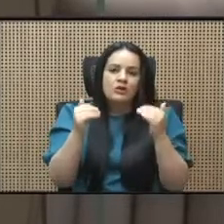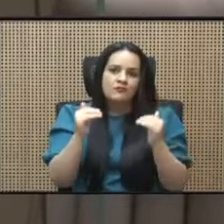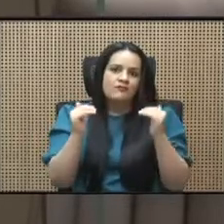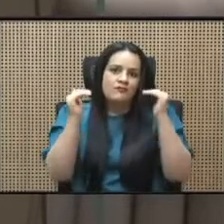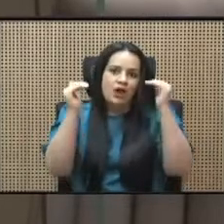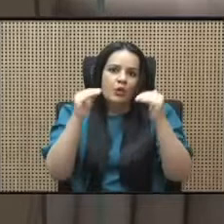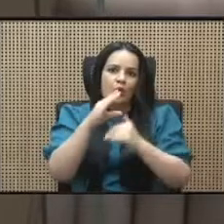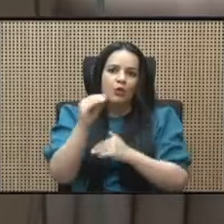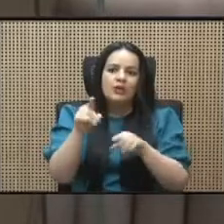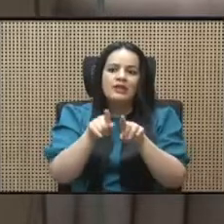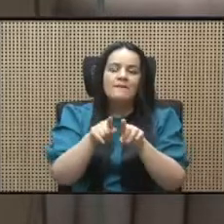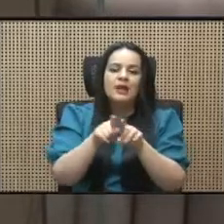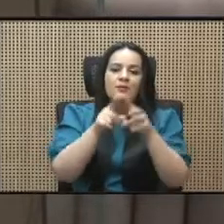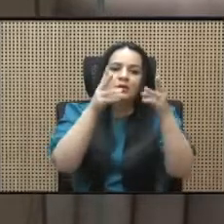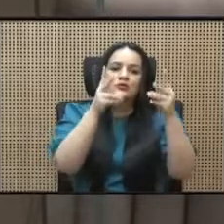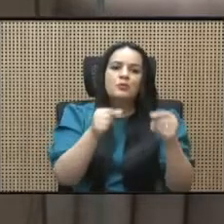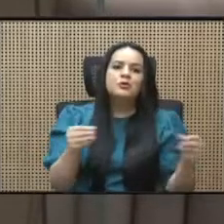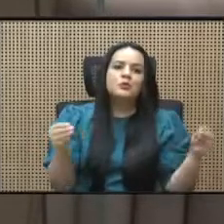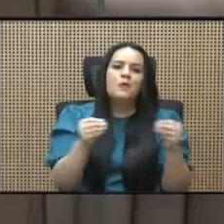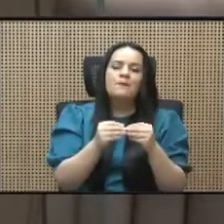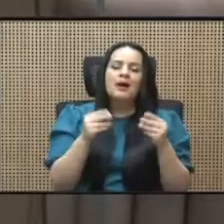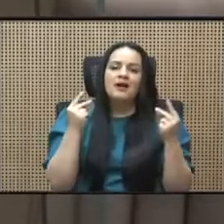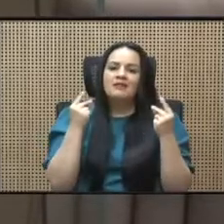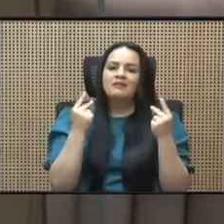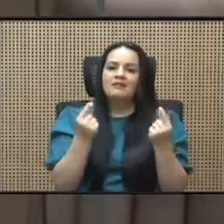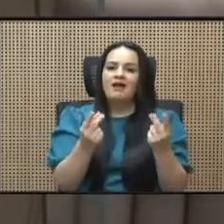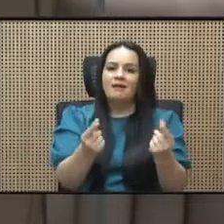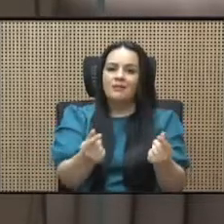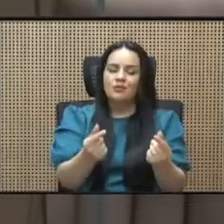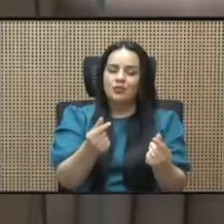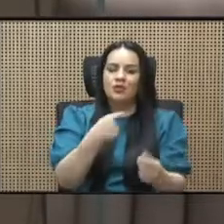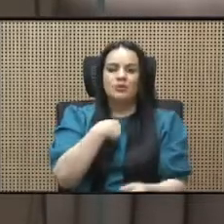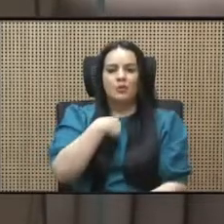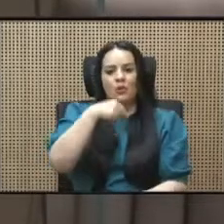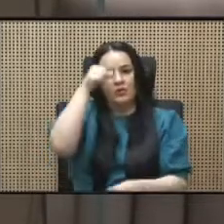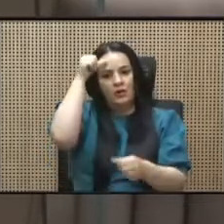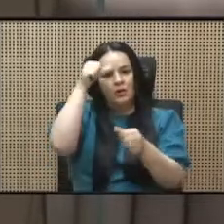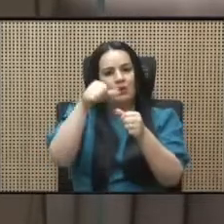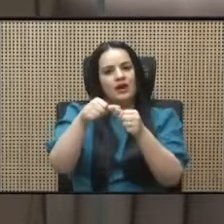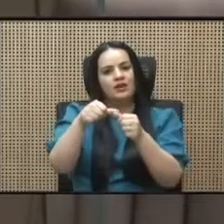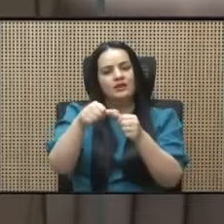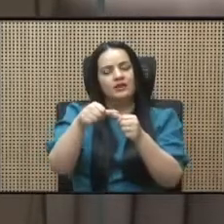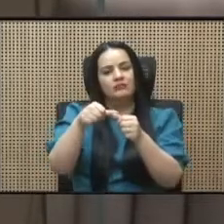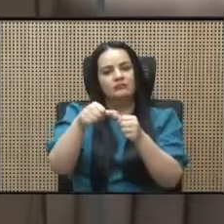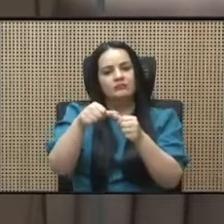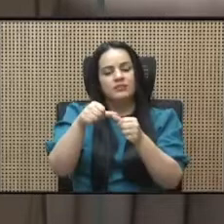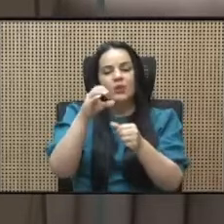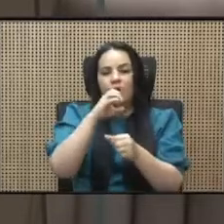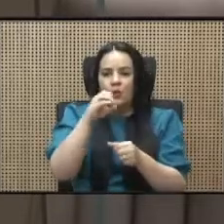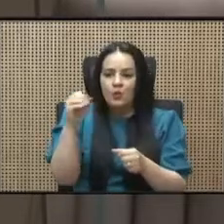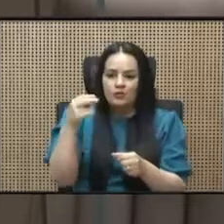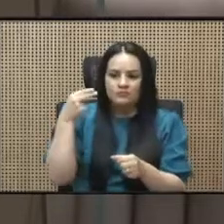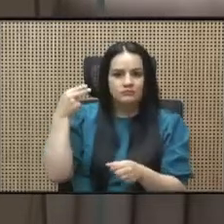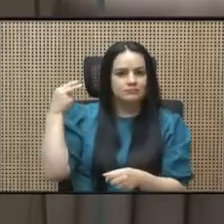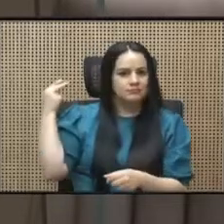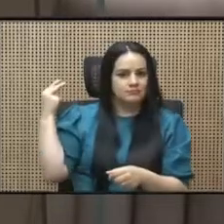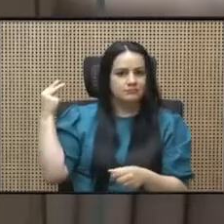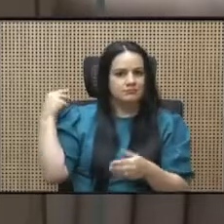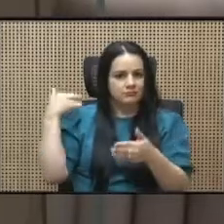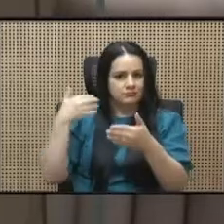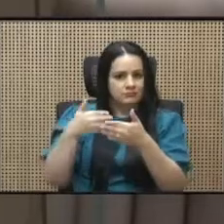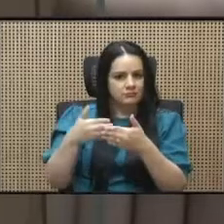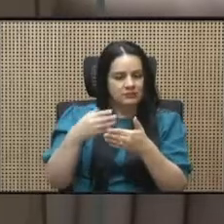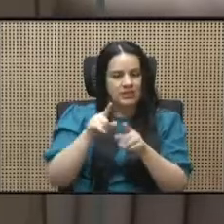presupuesto extraordinario más rápido, por lo menos que yo recuerde o que de la historia. Obviamente distinta